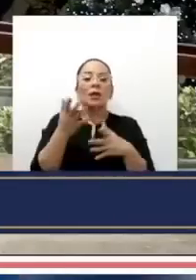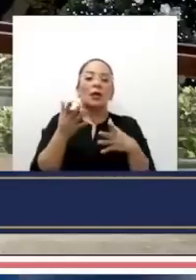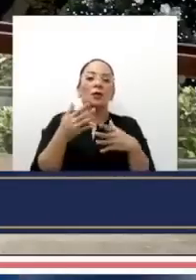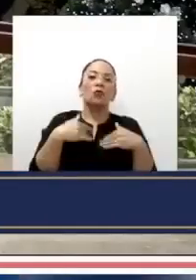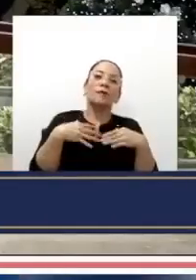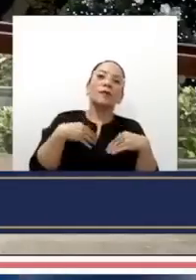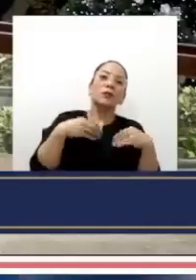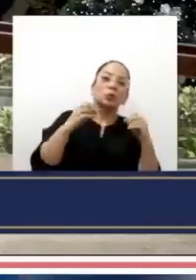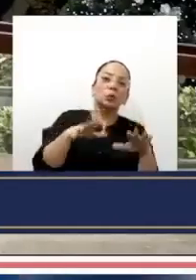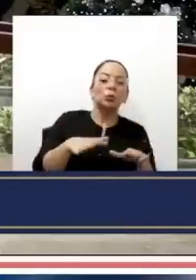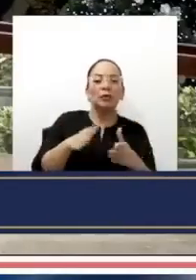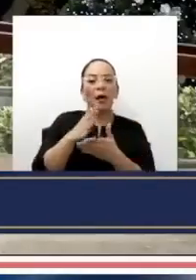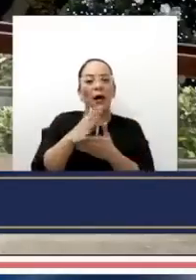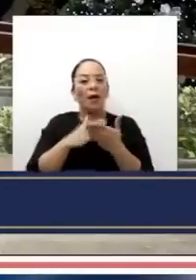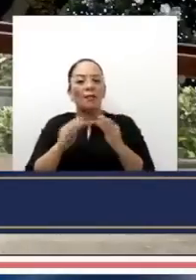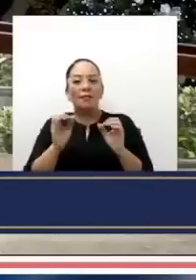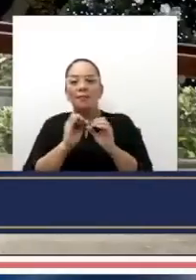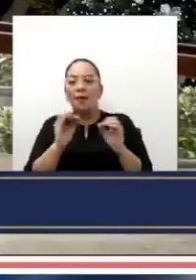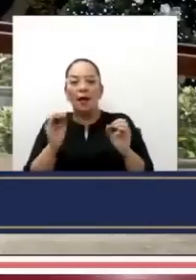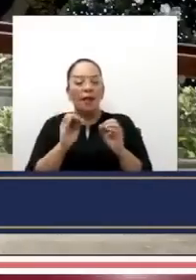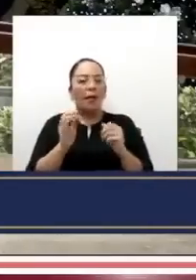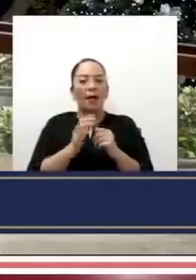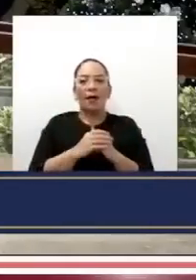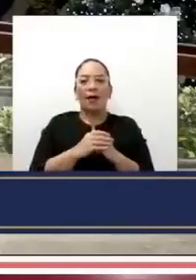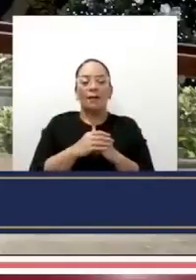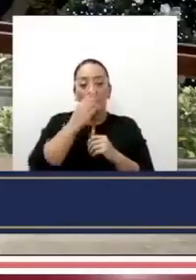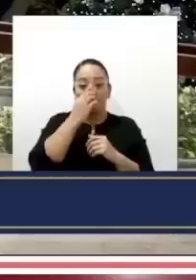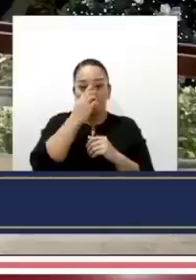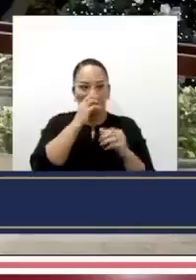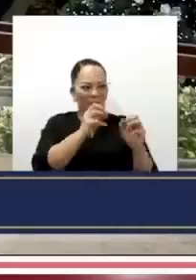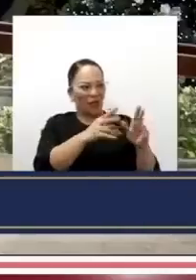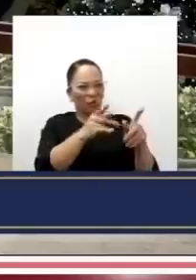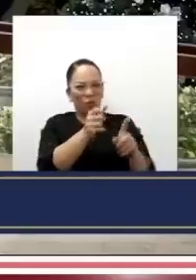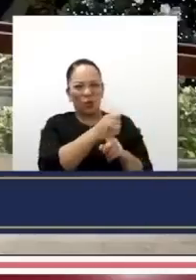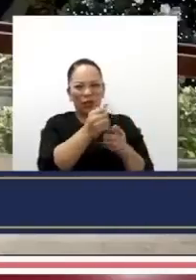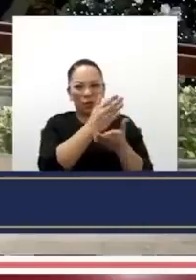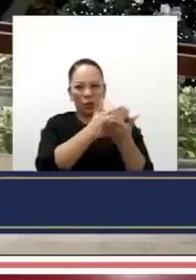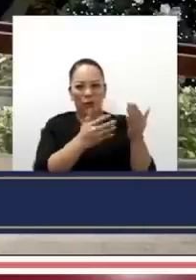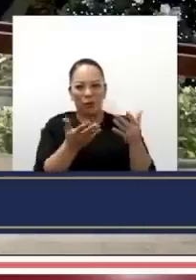renuncie alguien que no tenía métodos violentos, ni